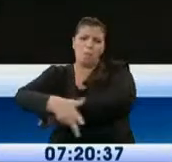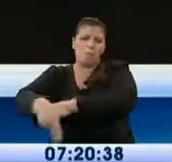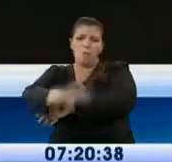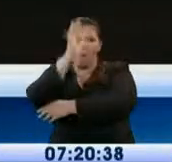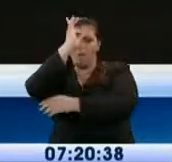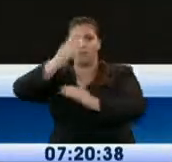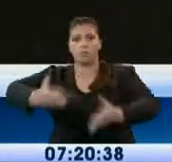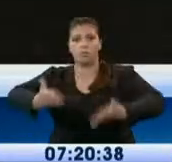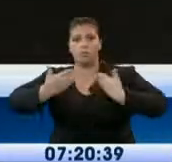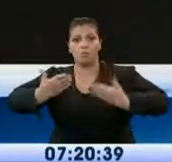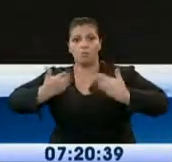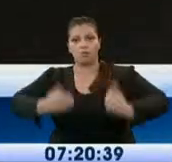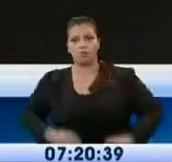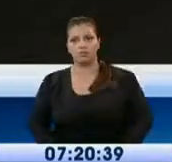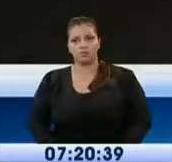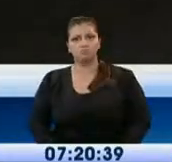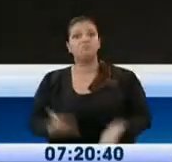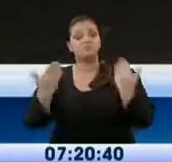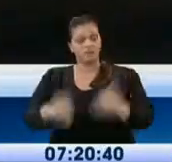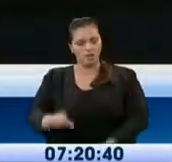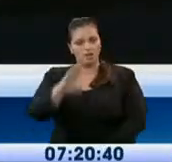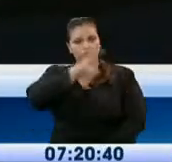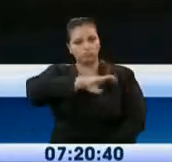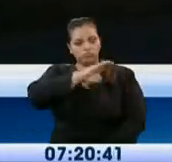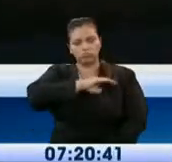para iniciar con las investigaciones.